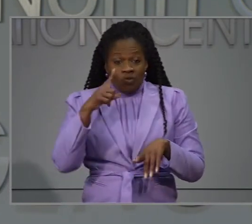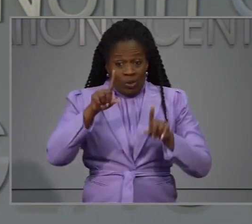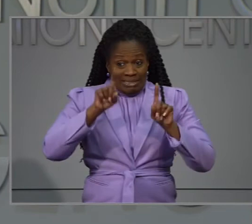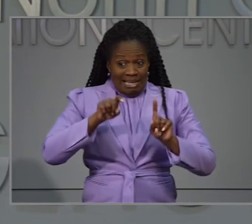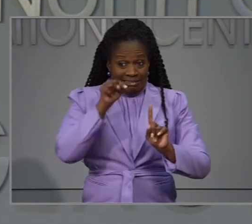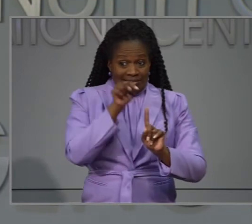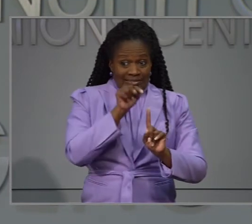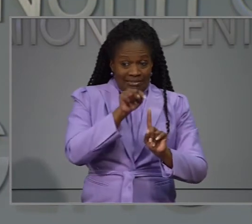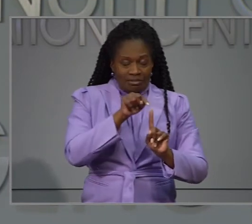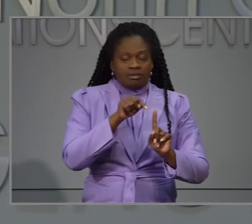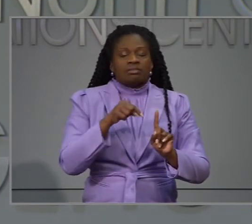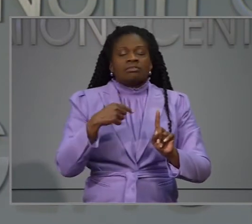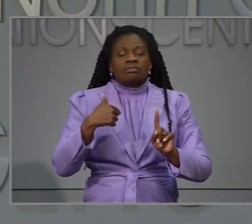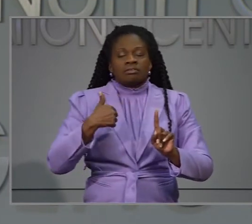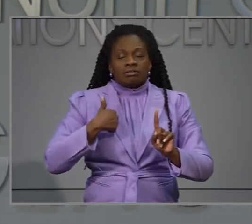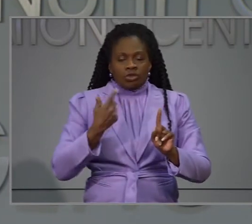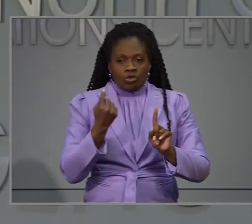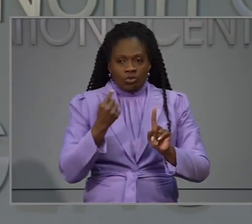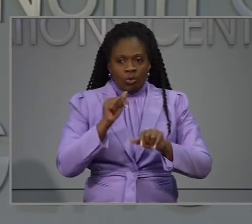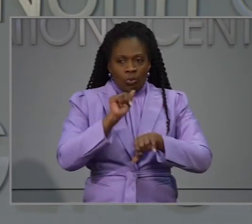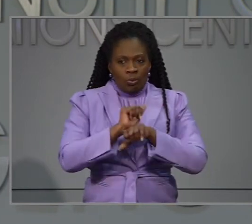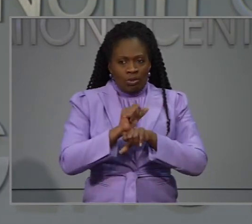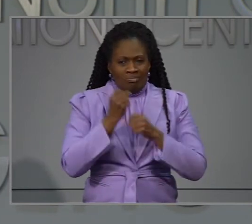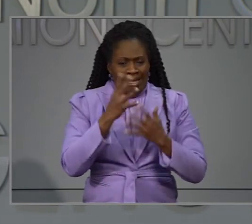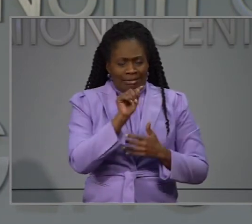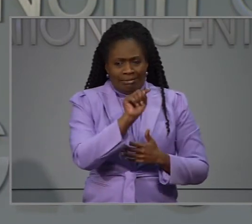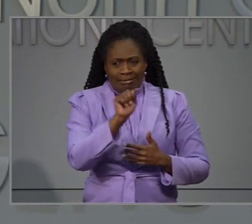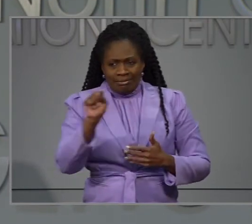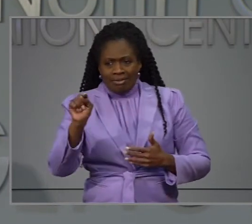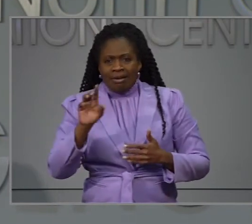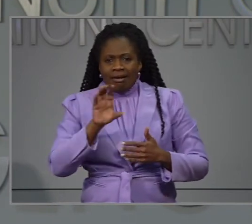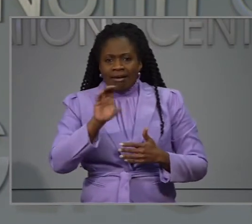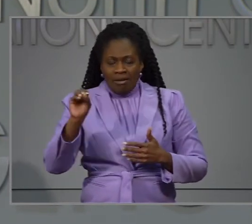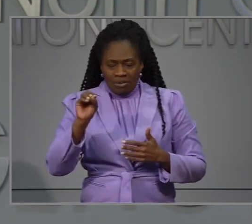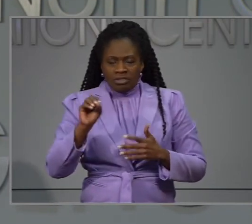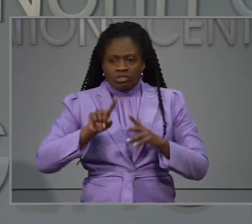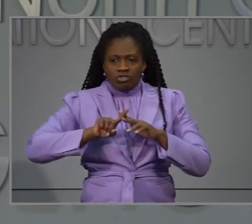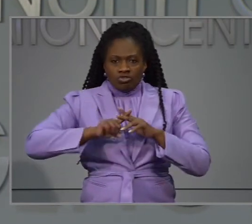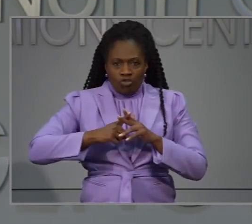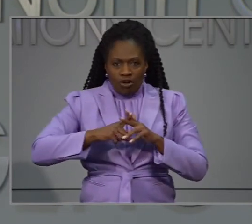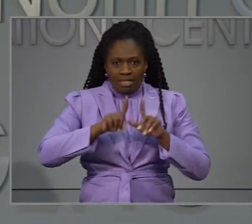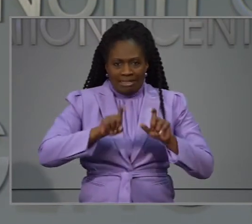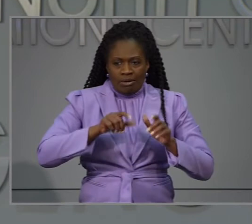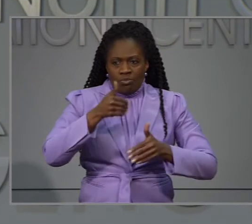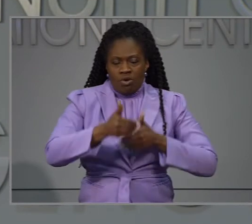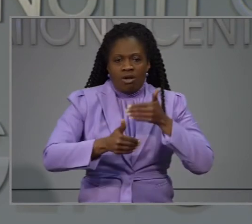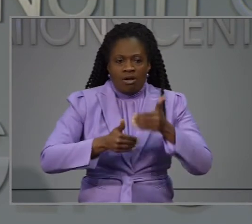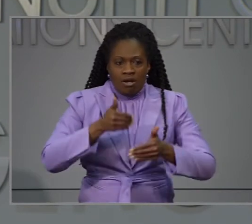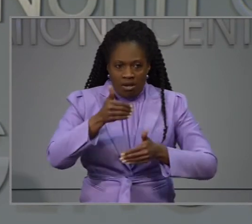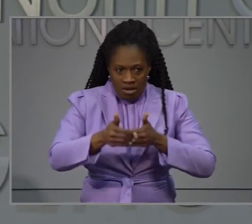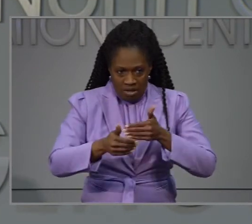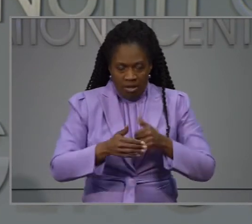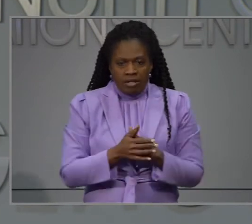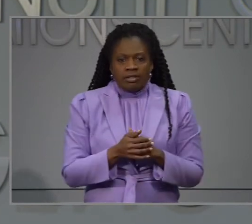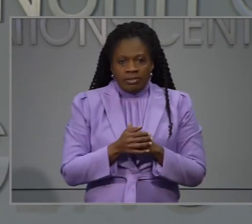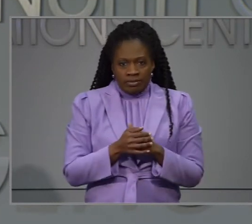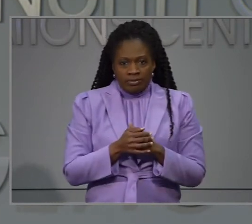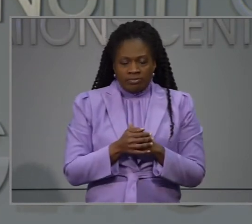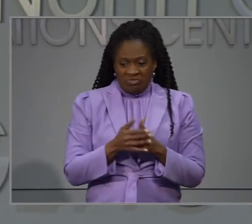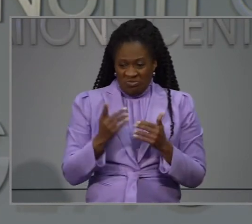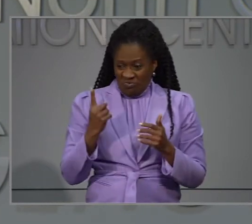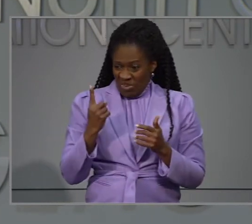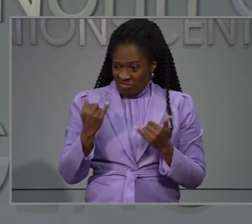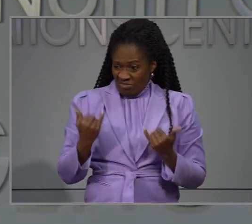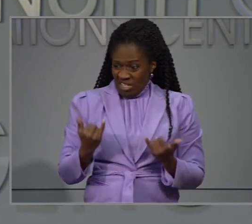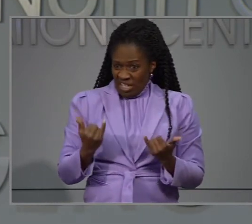respuesta en cuanto a la parte de pruebas estamos trabajando con varias compañías que ya empezaron el proceso de pruebas y una de